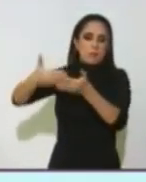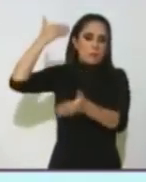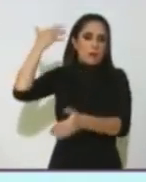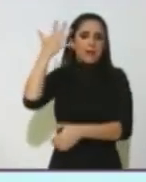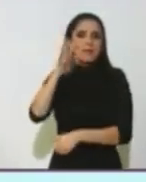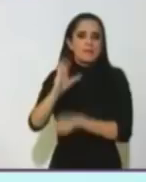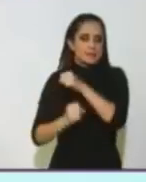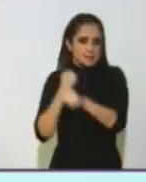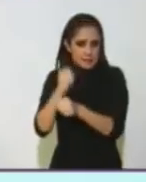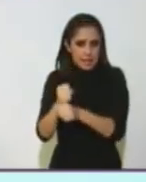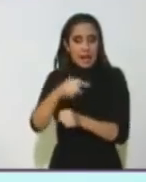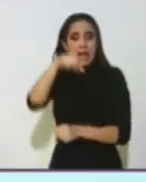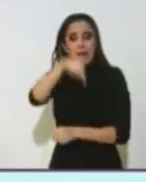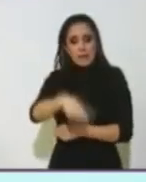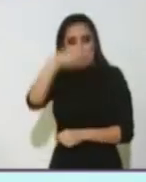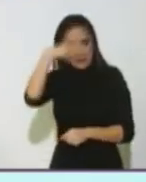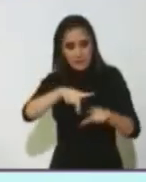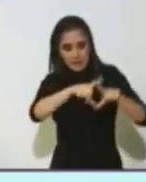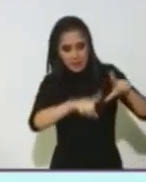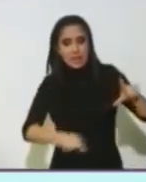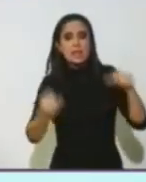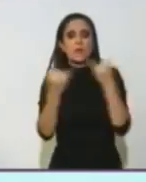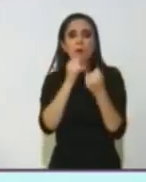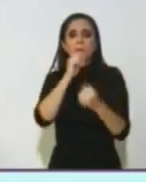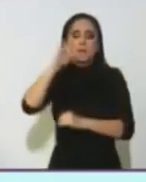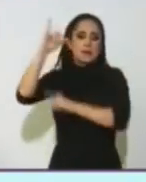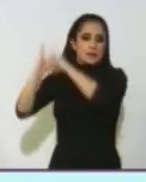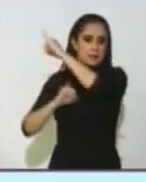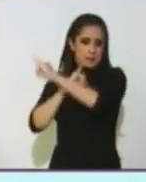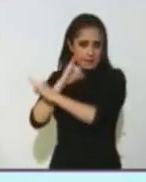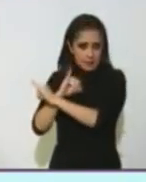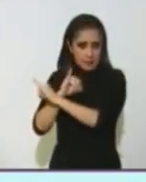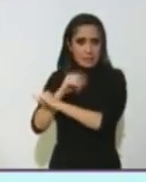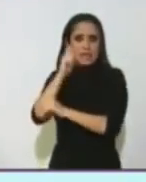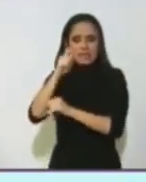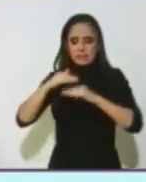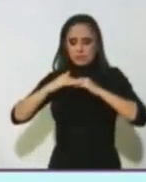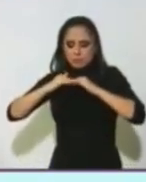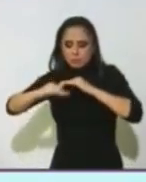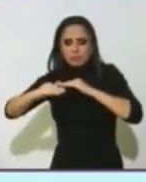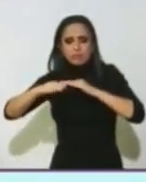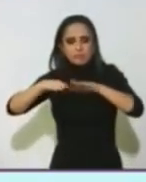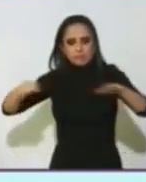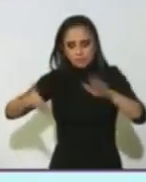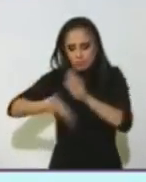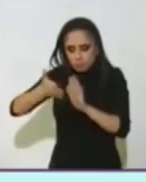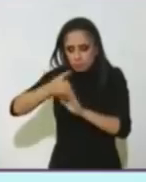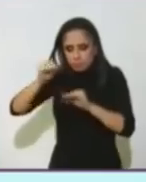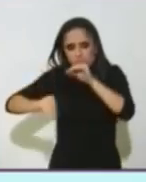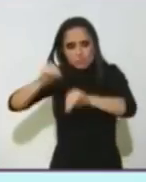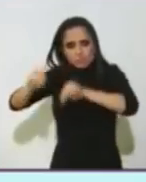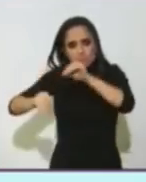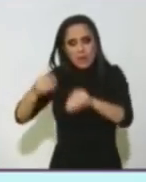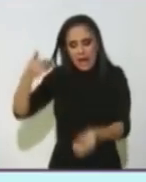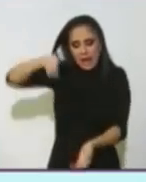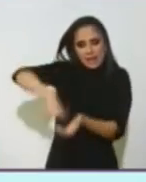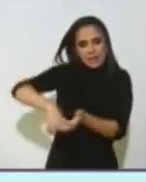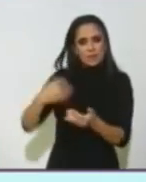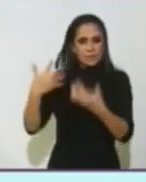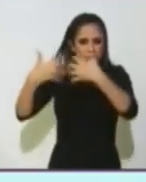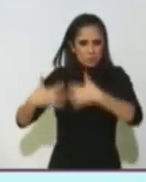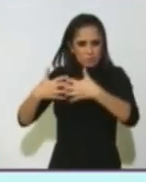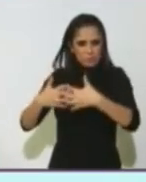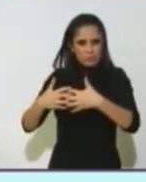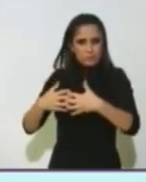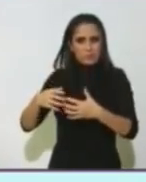en méxico y a nivel internacional es un concreto que permite precisamente por su composición que